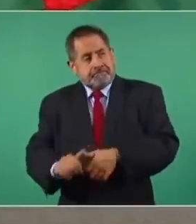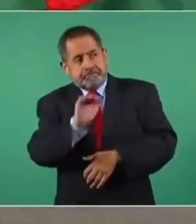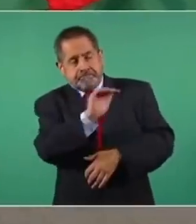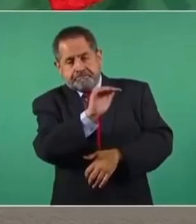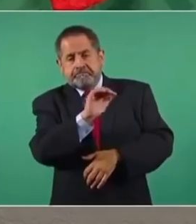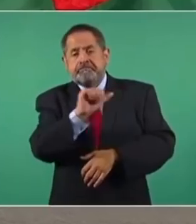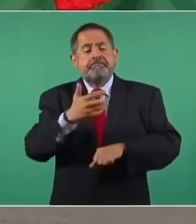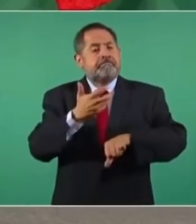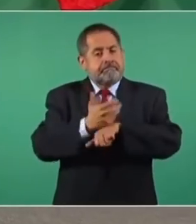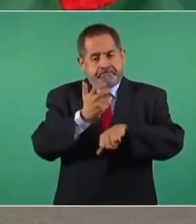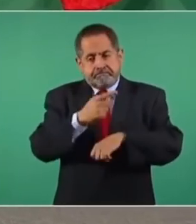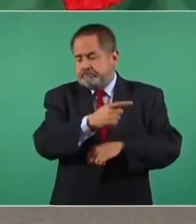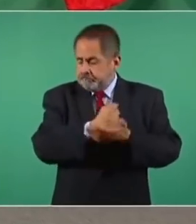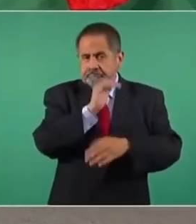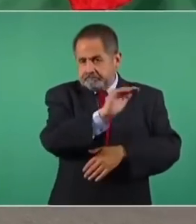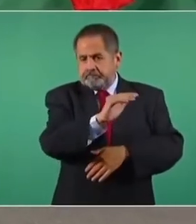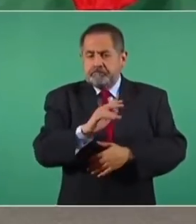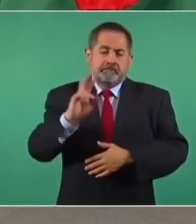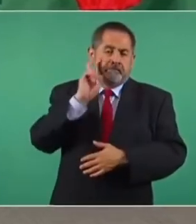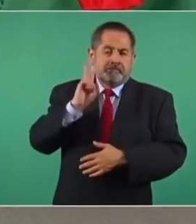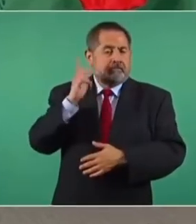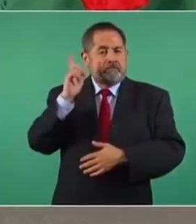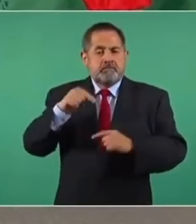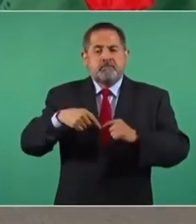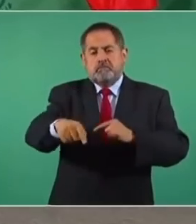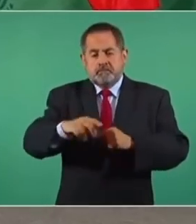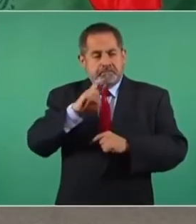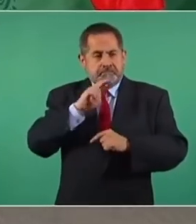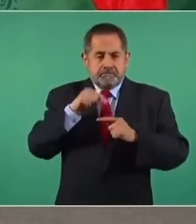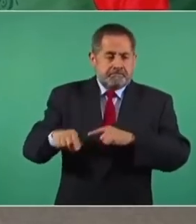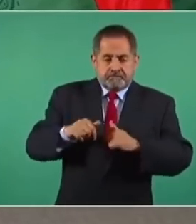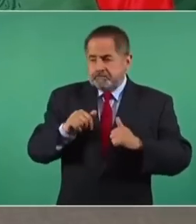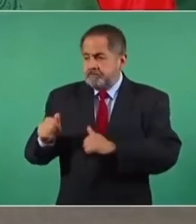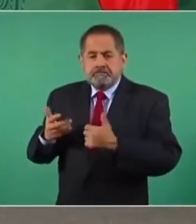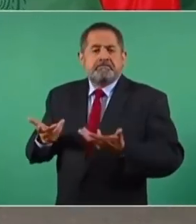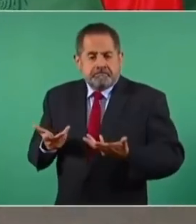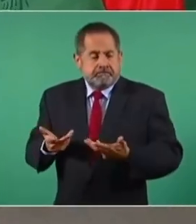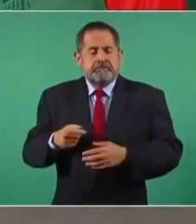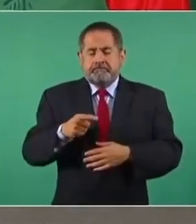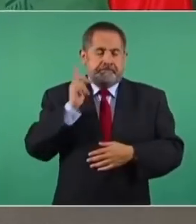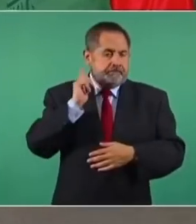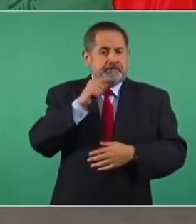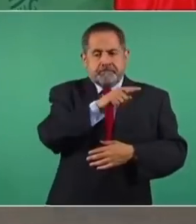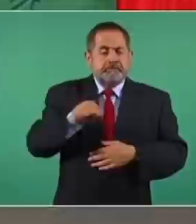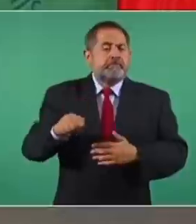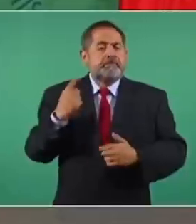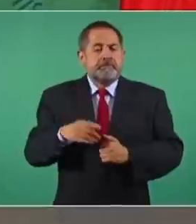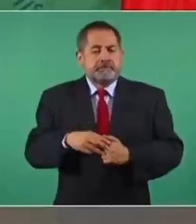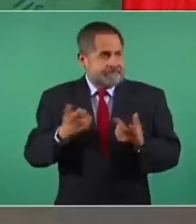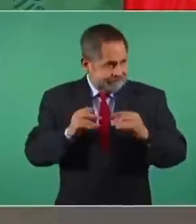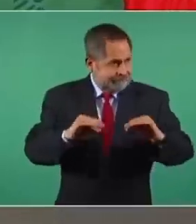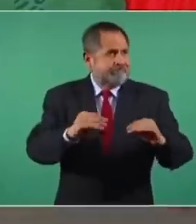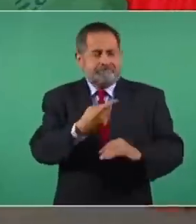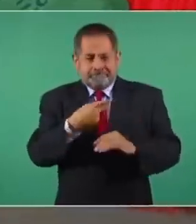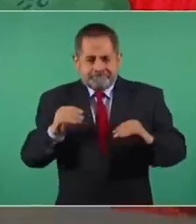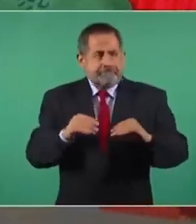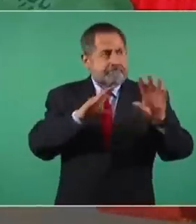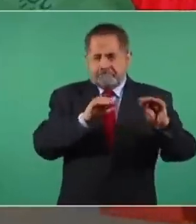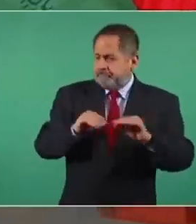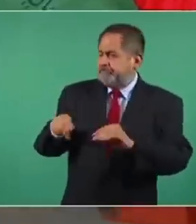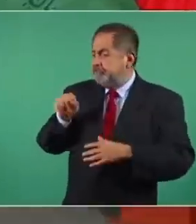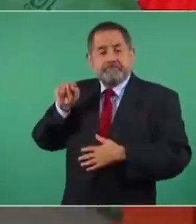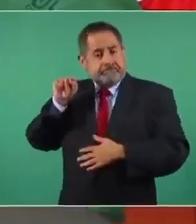Unidos y yo espero que esto ya se atienda lo más pronto posible para que se actúe y se les